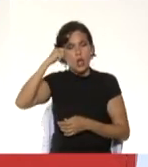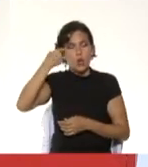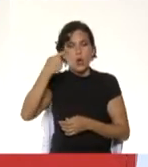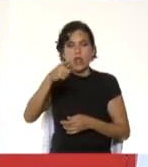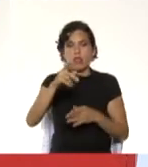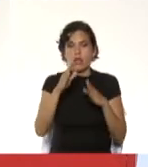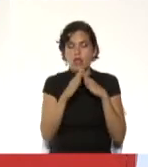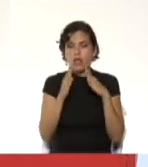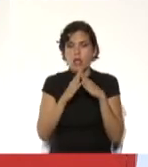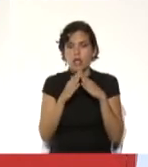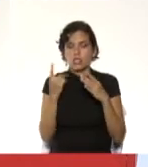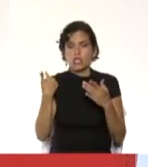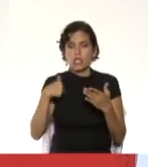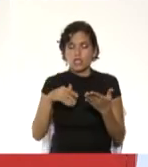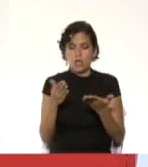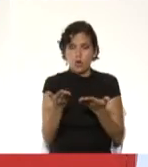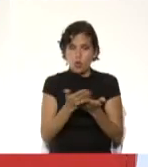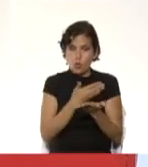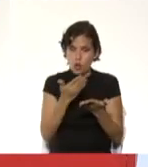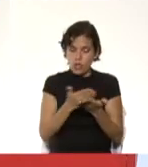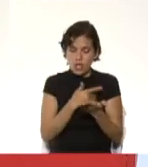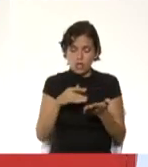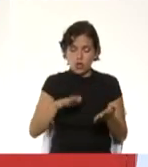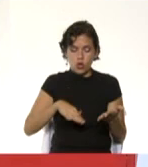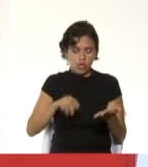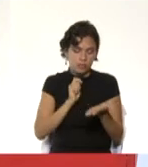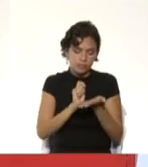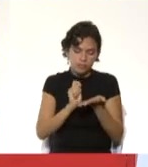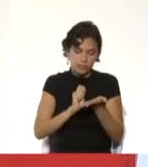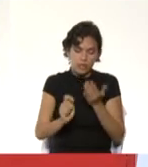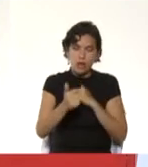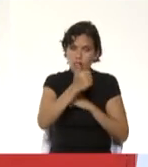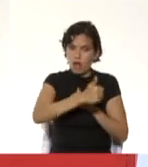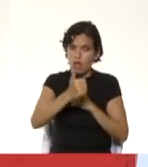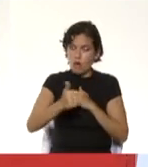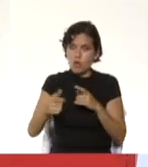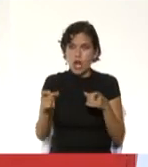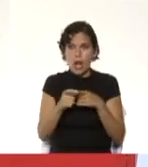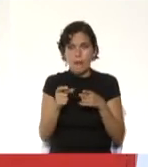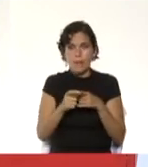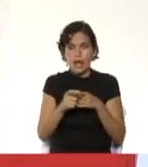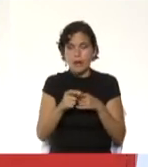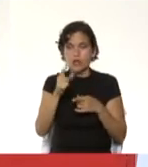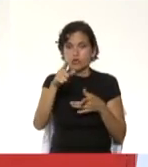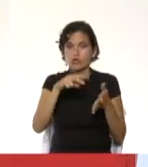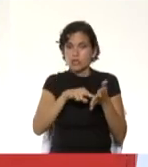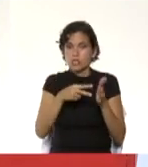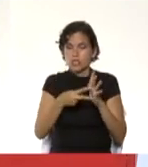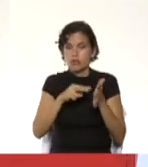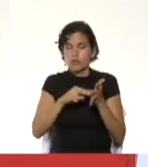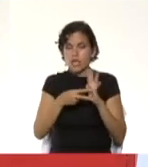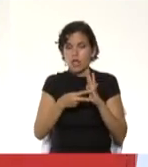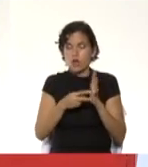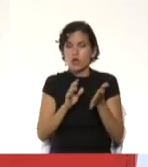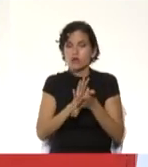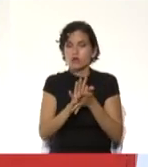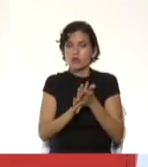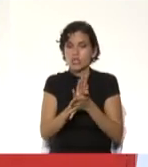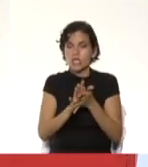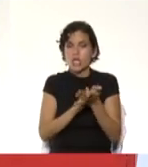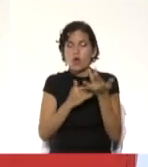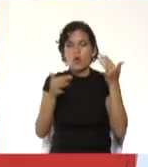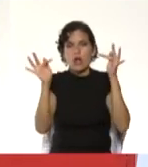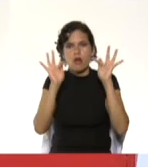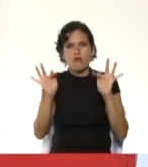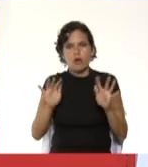casa llevar un cuaderno donde vamos a ir anotando cada una de las palabras con su significado y su seña. Una manera